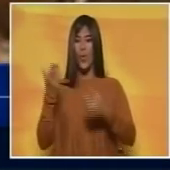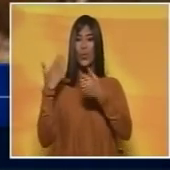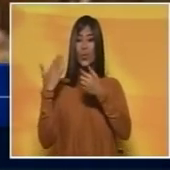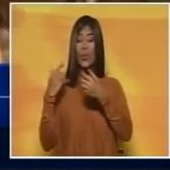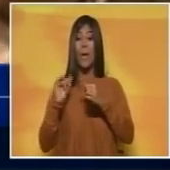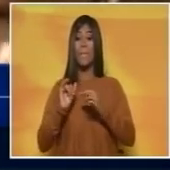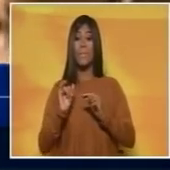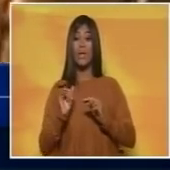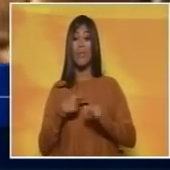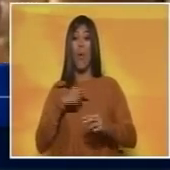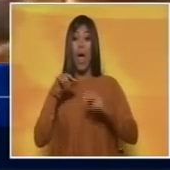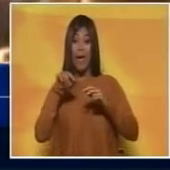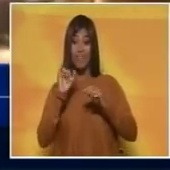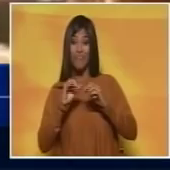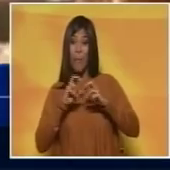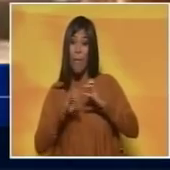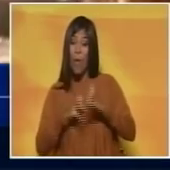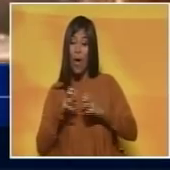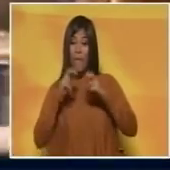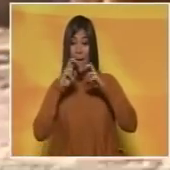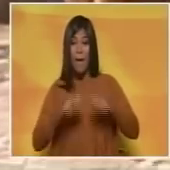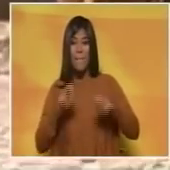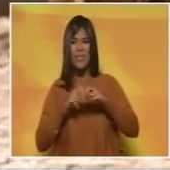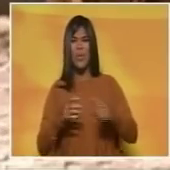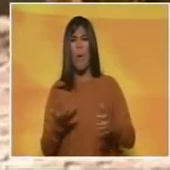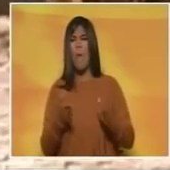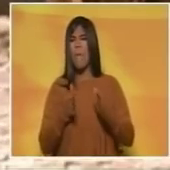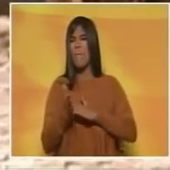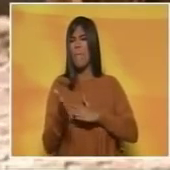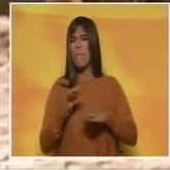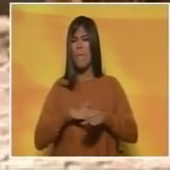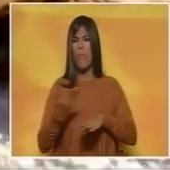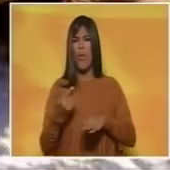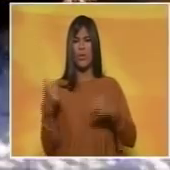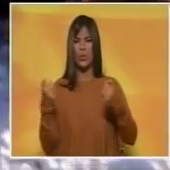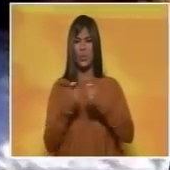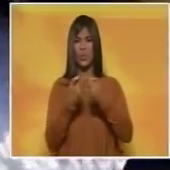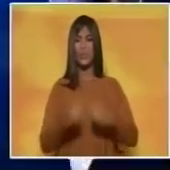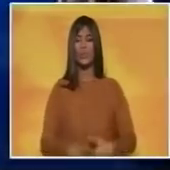está en plena investigación para determinar las causas del accidente.